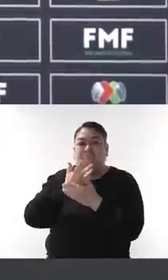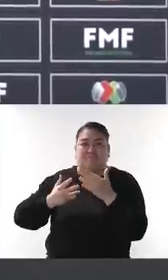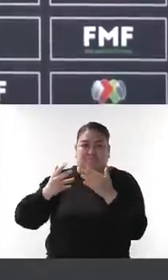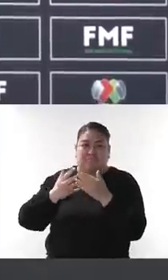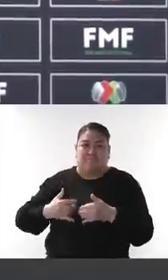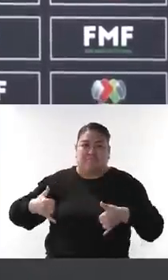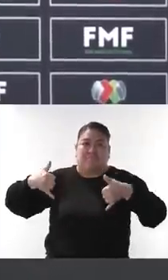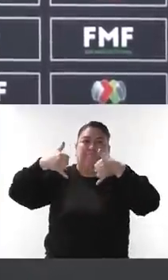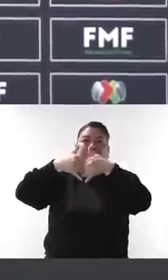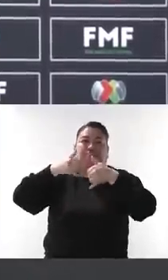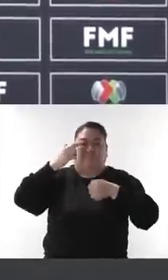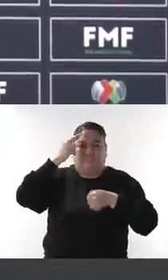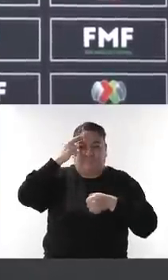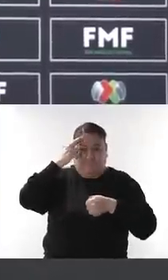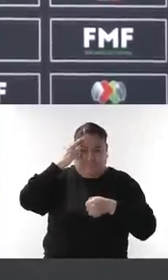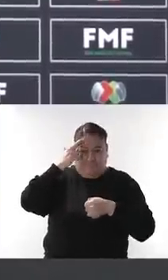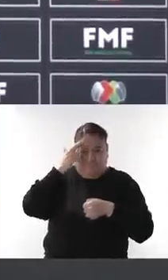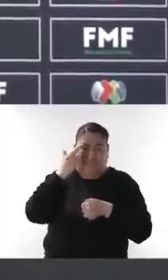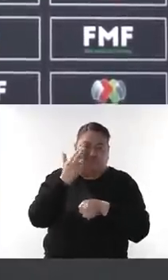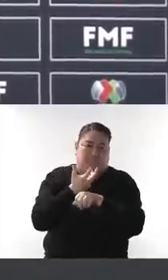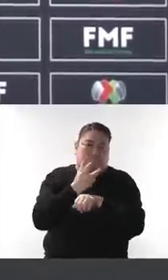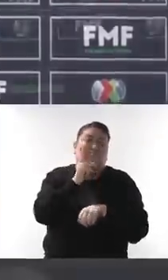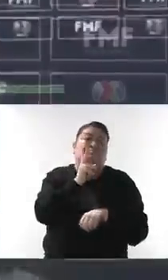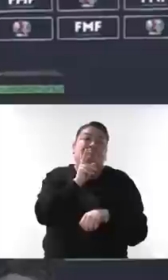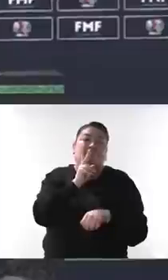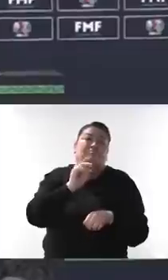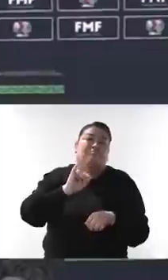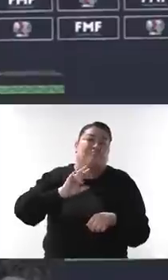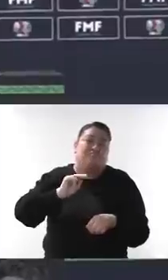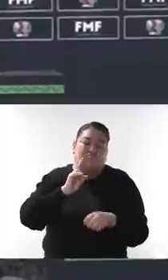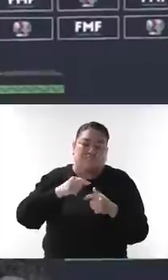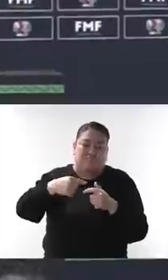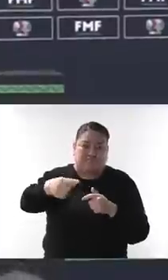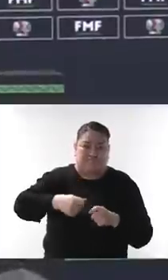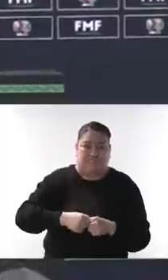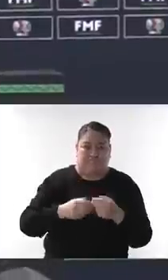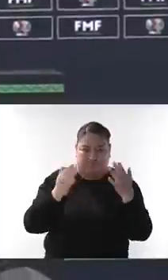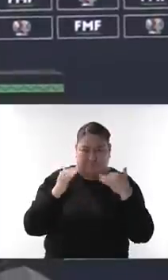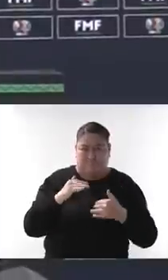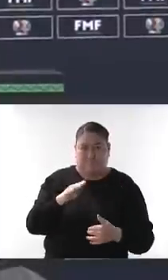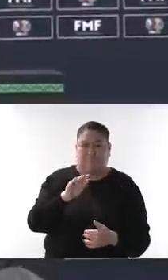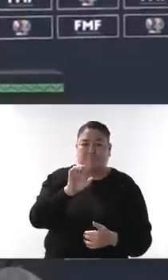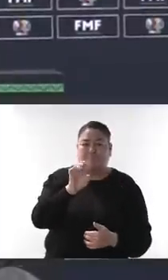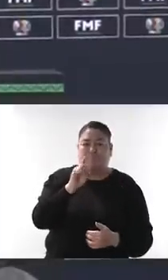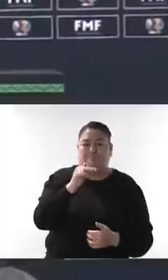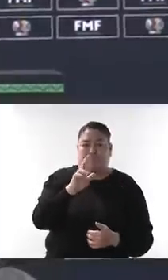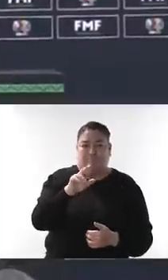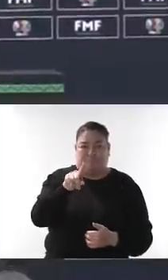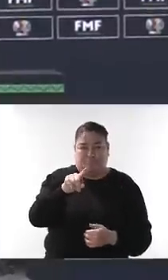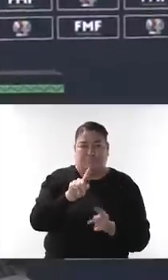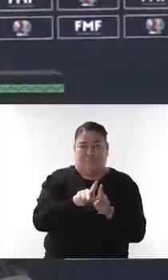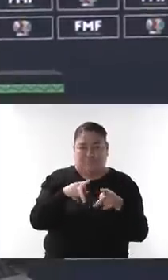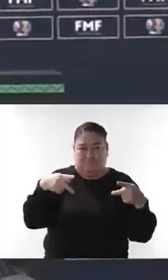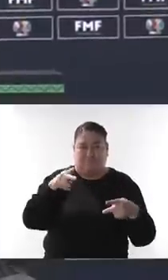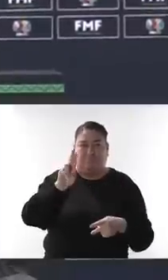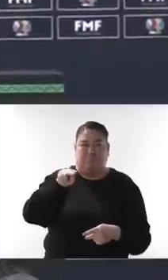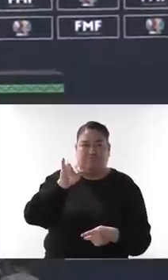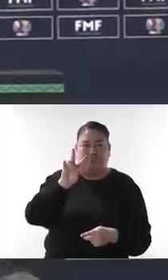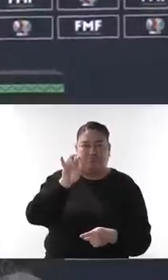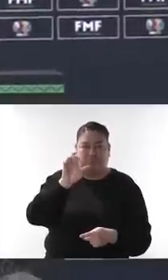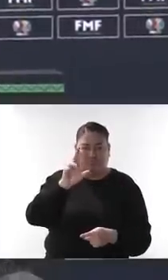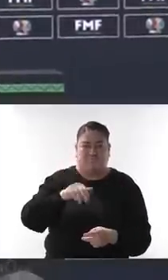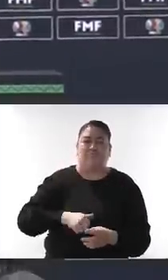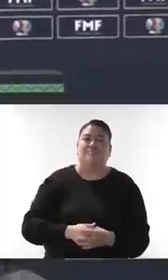realidad. Esperemos a los siguientes años para ver Copa Libertadores. Sí. Vamos con Edgar Luna, de El Universal.